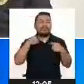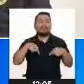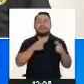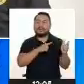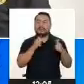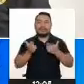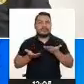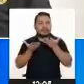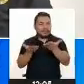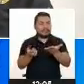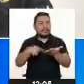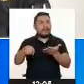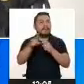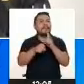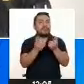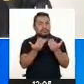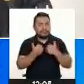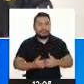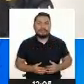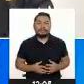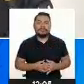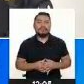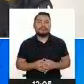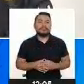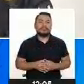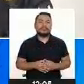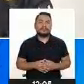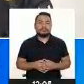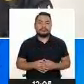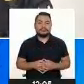disposición para las preguntas.